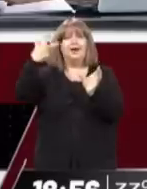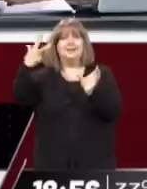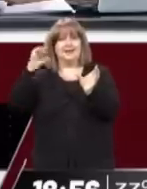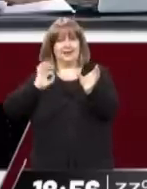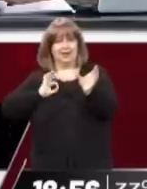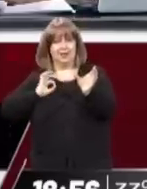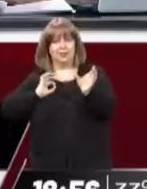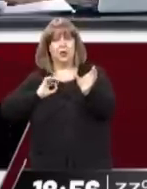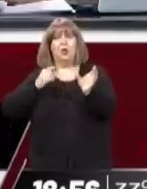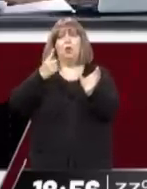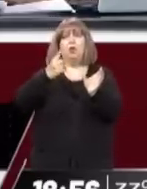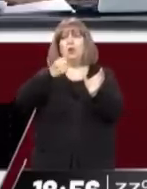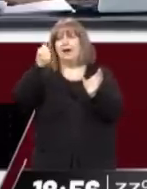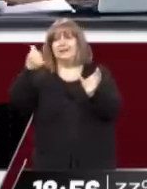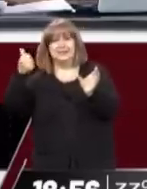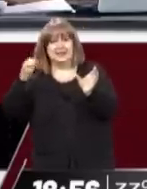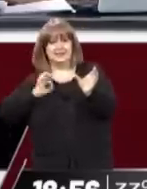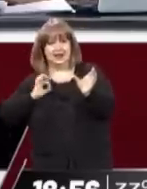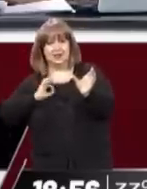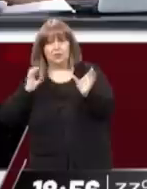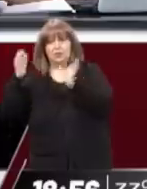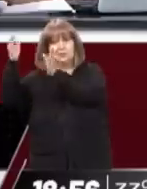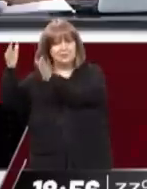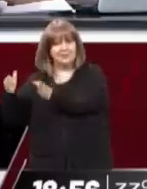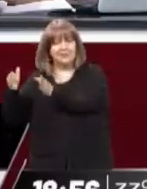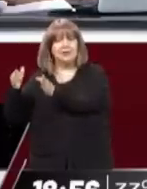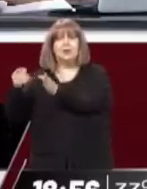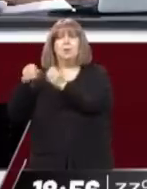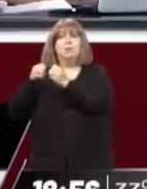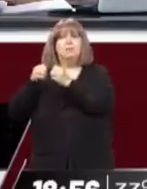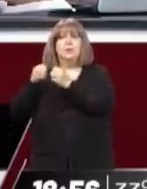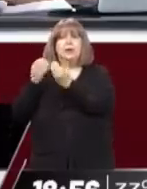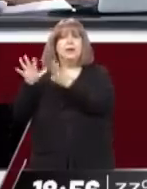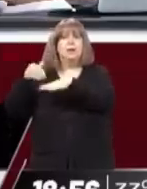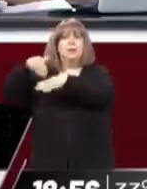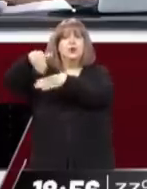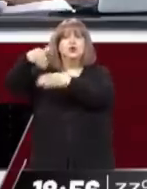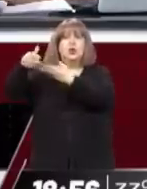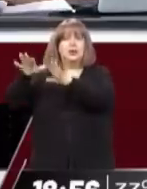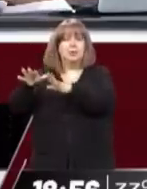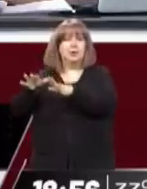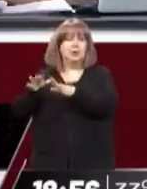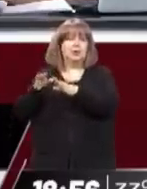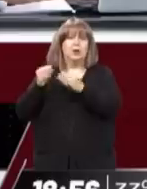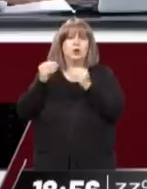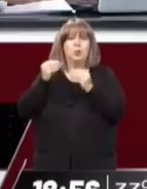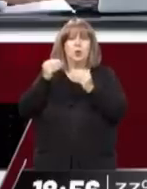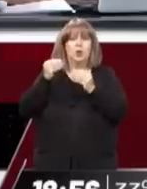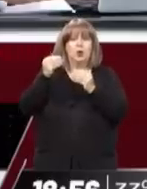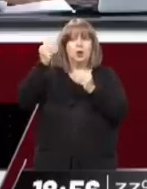homicidio en riña, y en este caso salgan pronto de la cárcel, ¿cómo se...? Con este perfil que